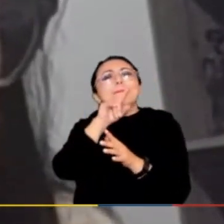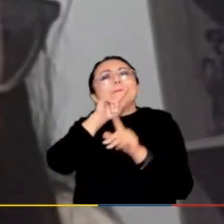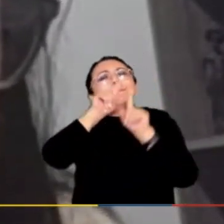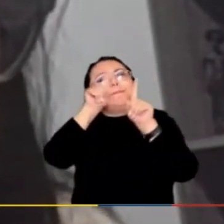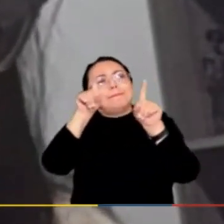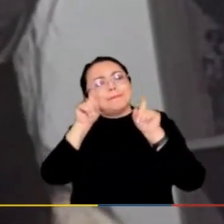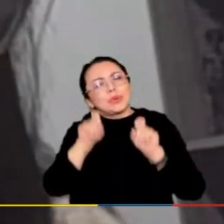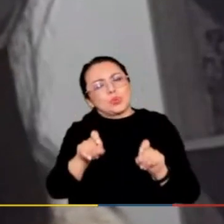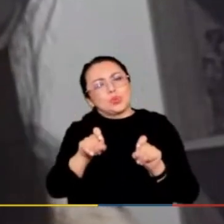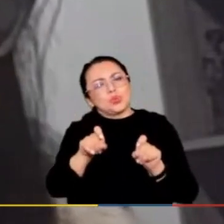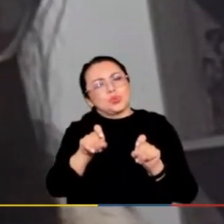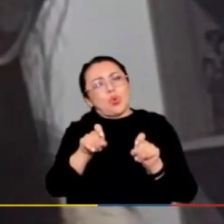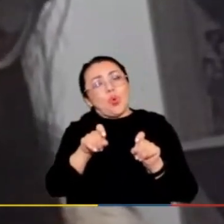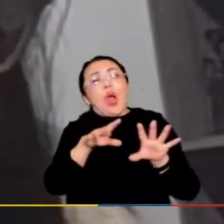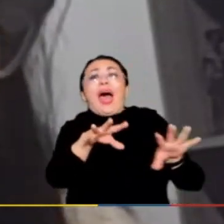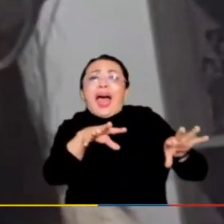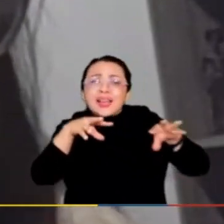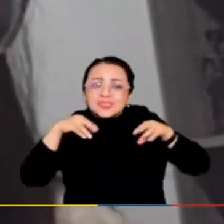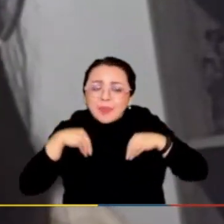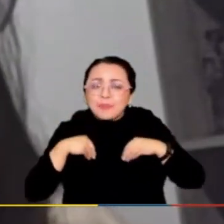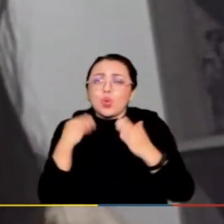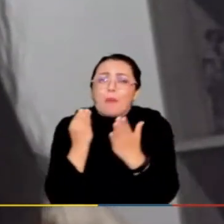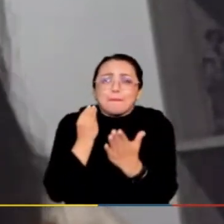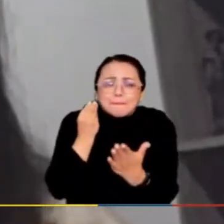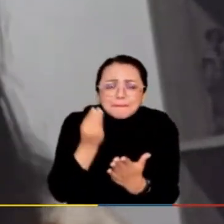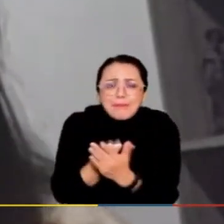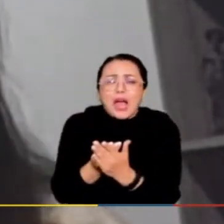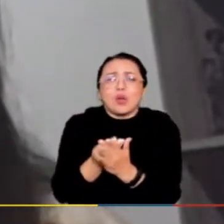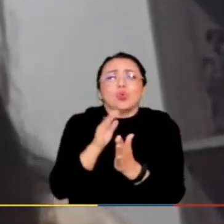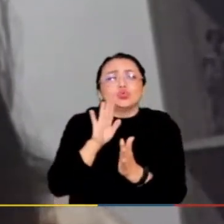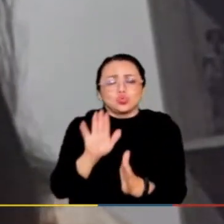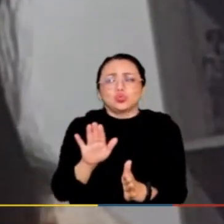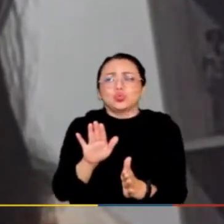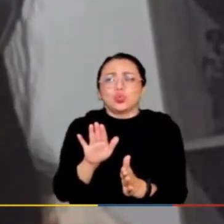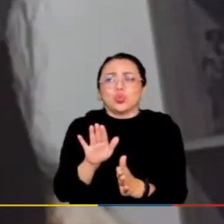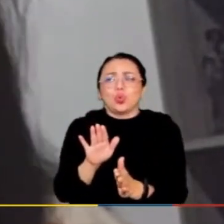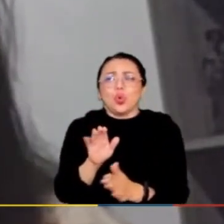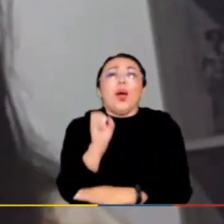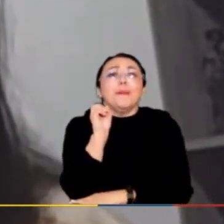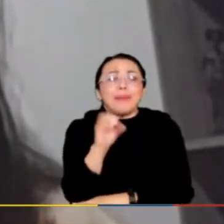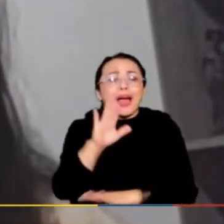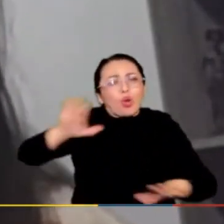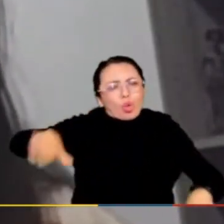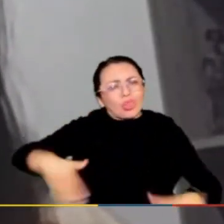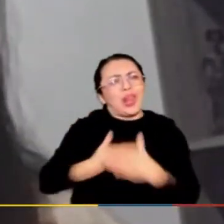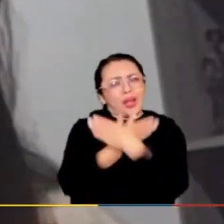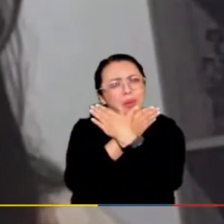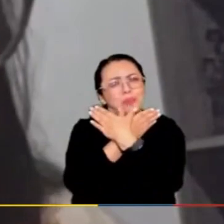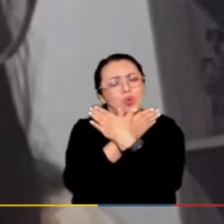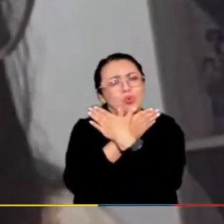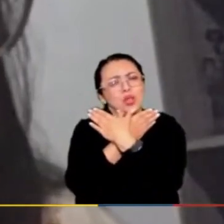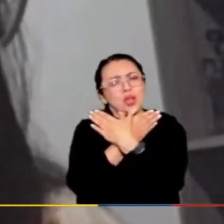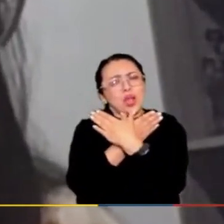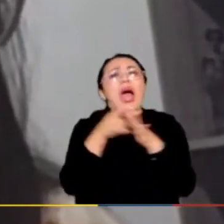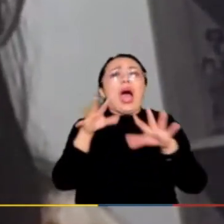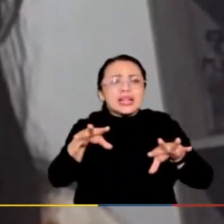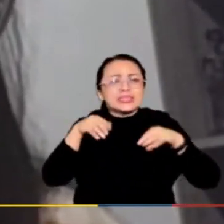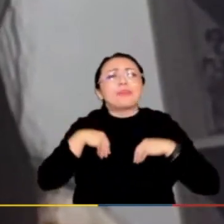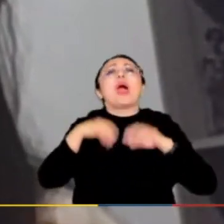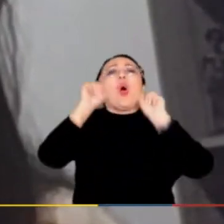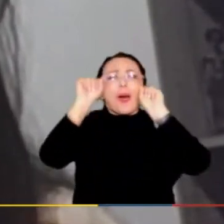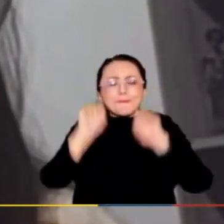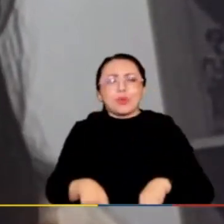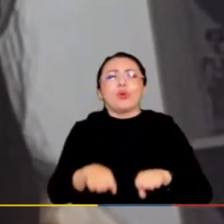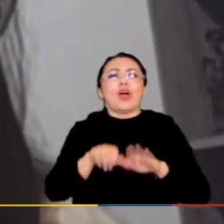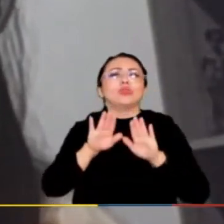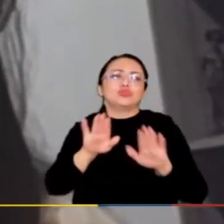¿se aceptó el pago de una comisión cargada a favor del Banco de la República? Es un hecho probado y aceptado por